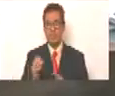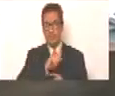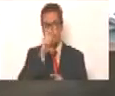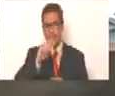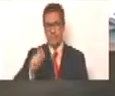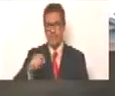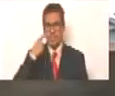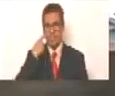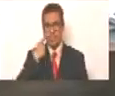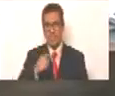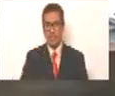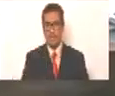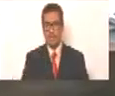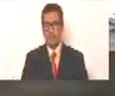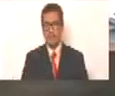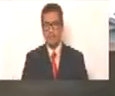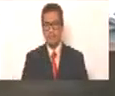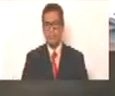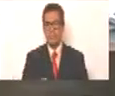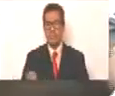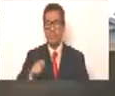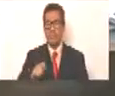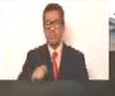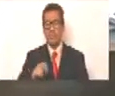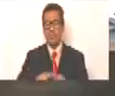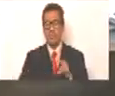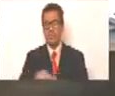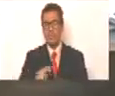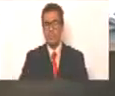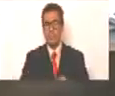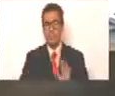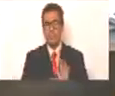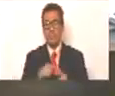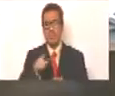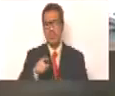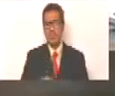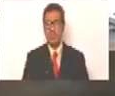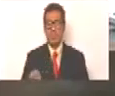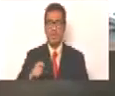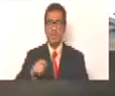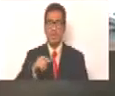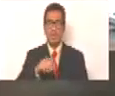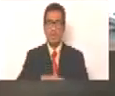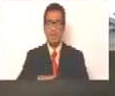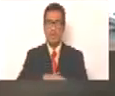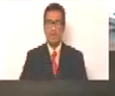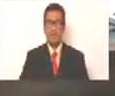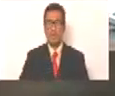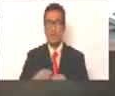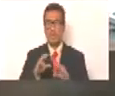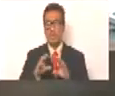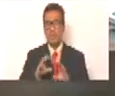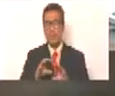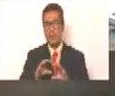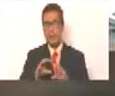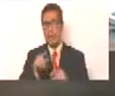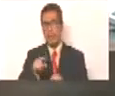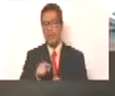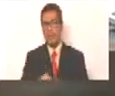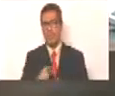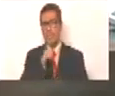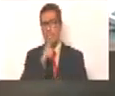visibilizamos las más disímiles formas de violencia, desde las más sutiles del chiste grotesco